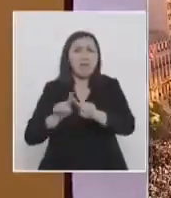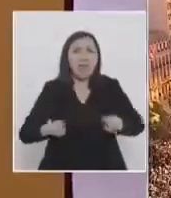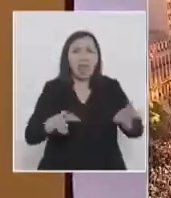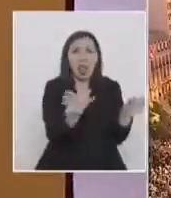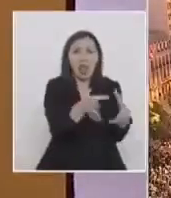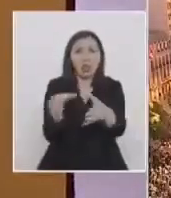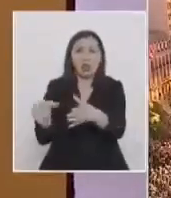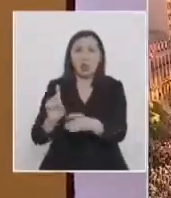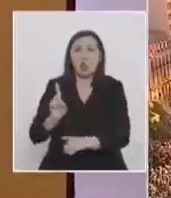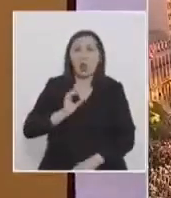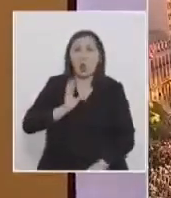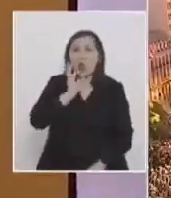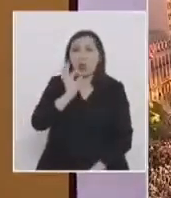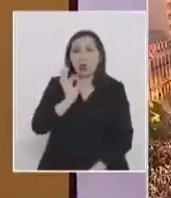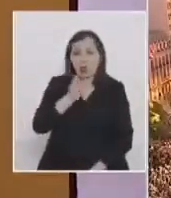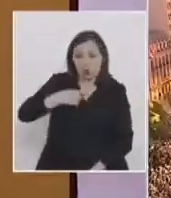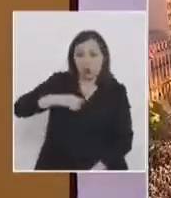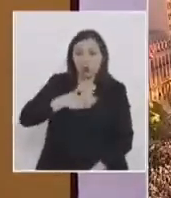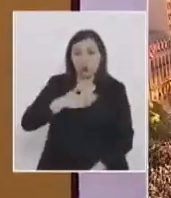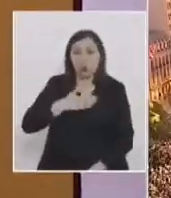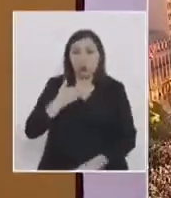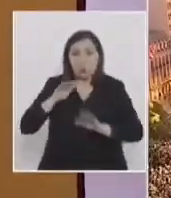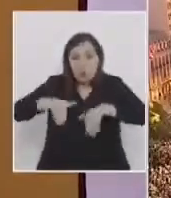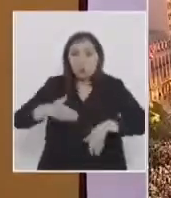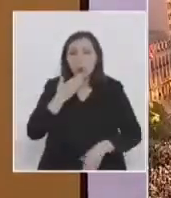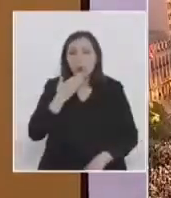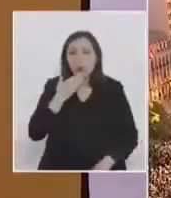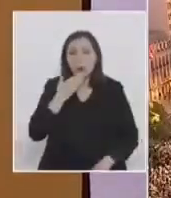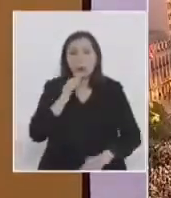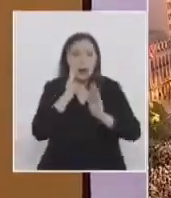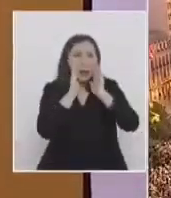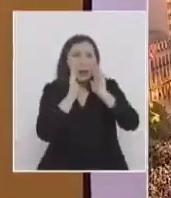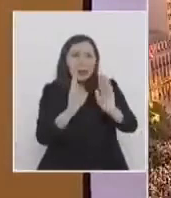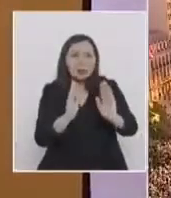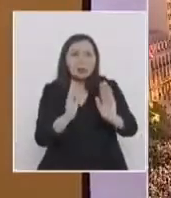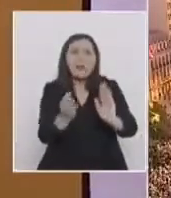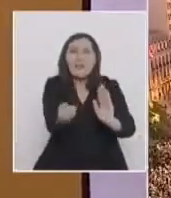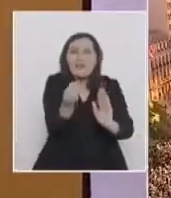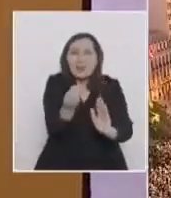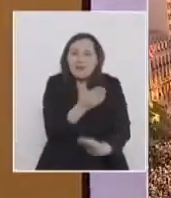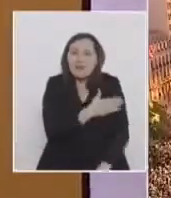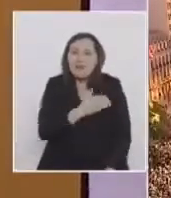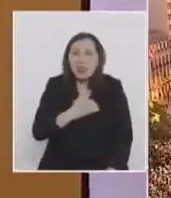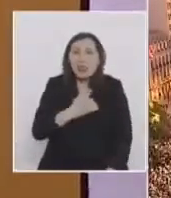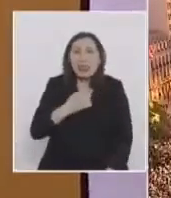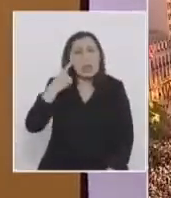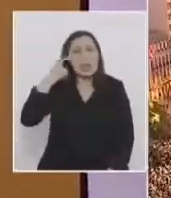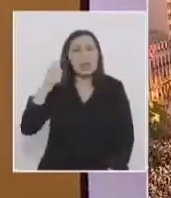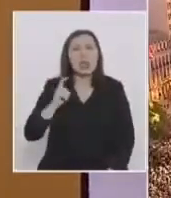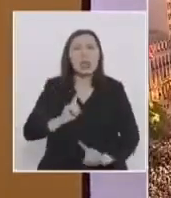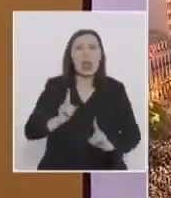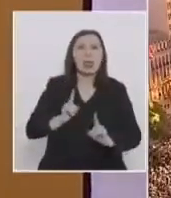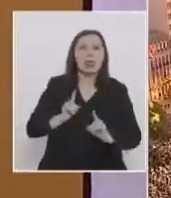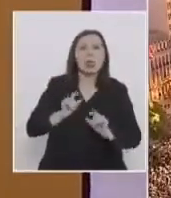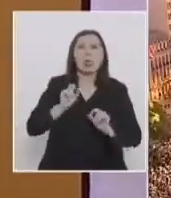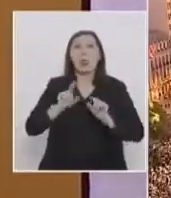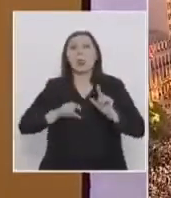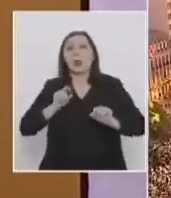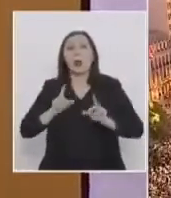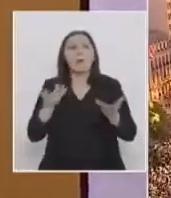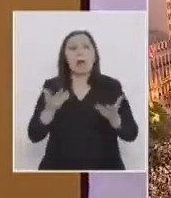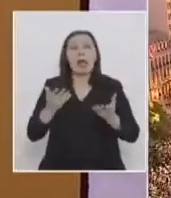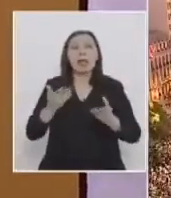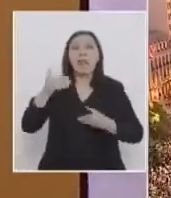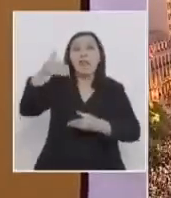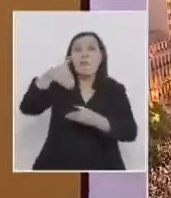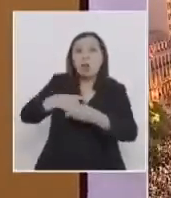Y nos lo digo a nosotros mismos también. Escuchemos de buena fe sin caricaturas, para que el plebiscito de salida